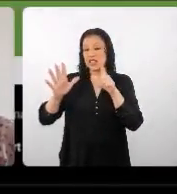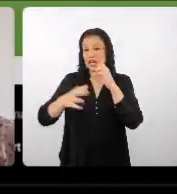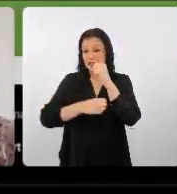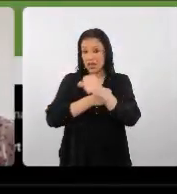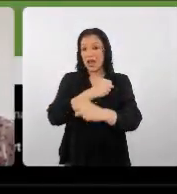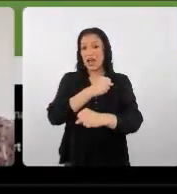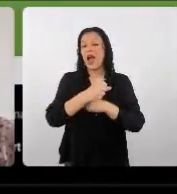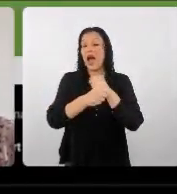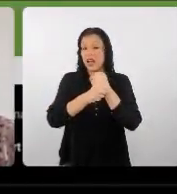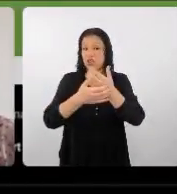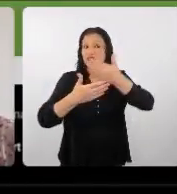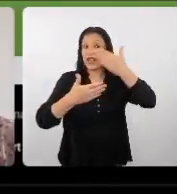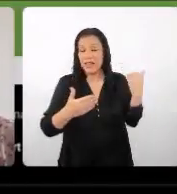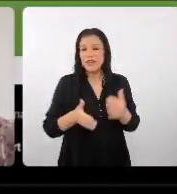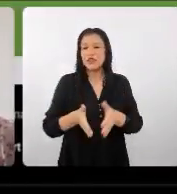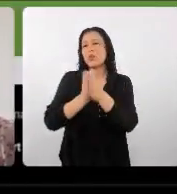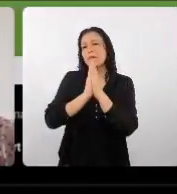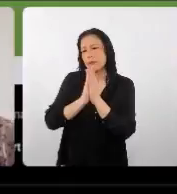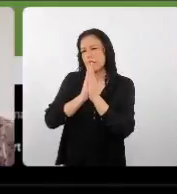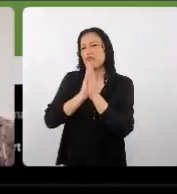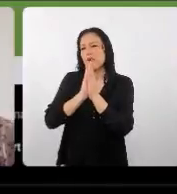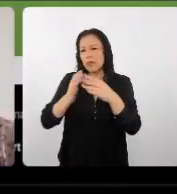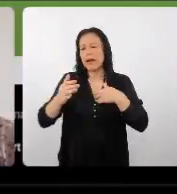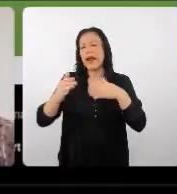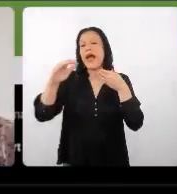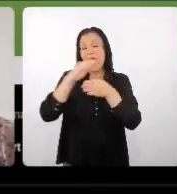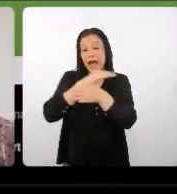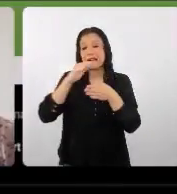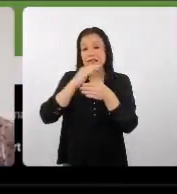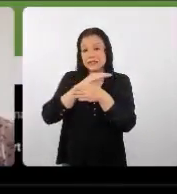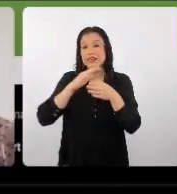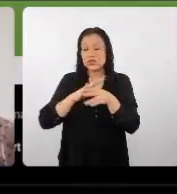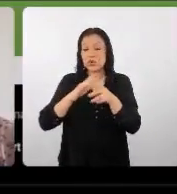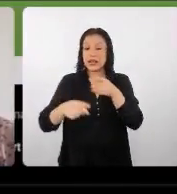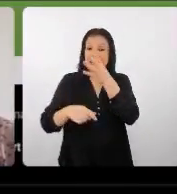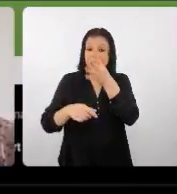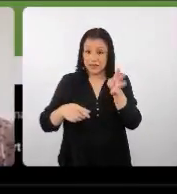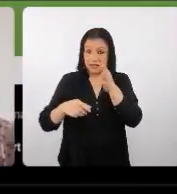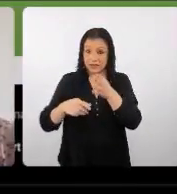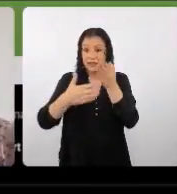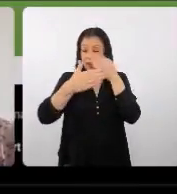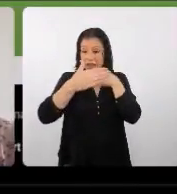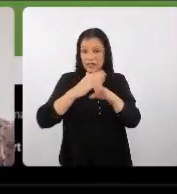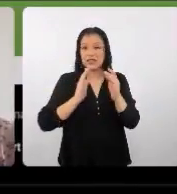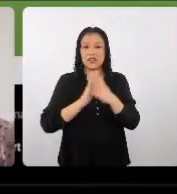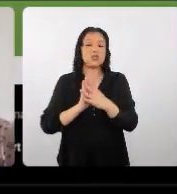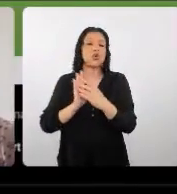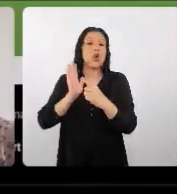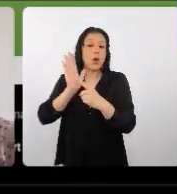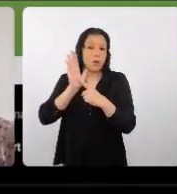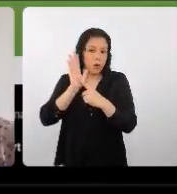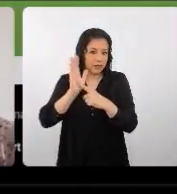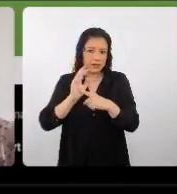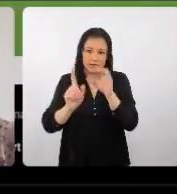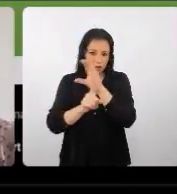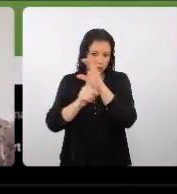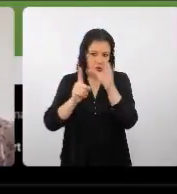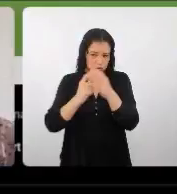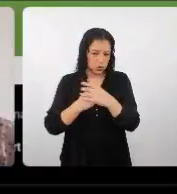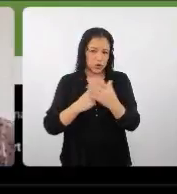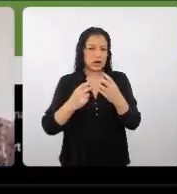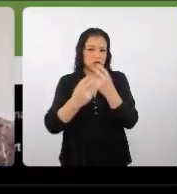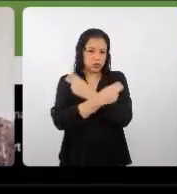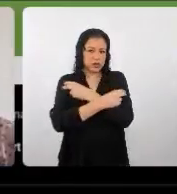poder tener acceso a tener esta muestra, a diferentes tipos de muestras,